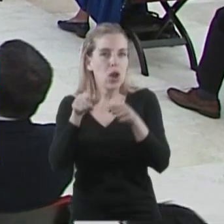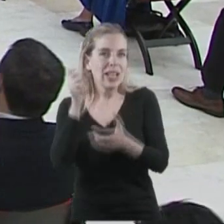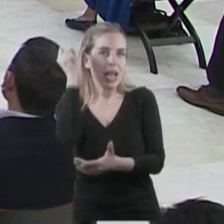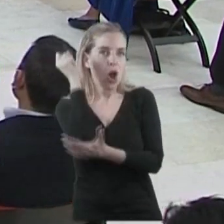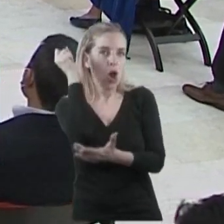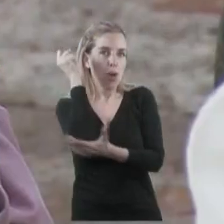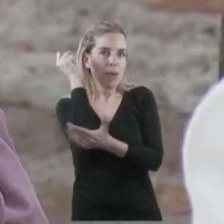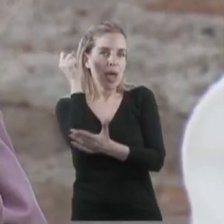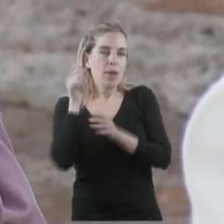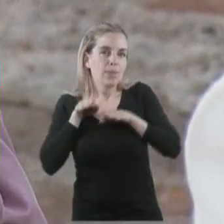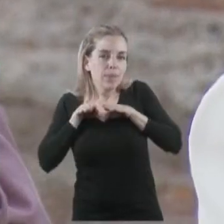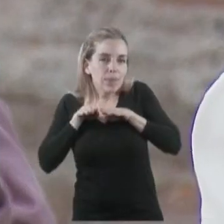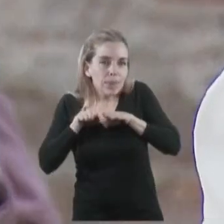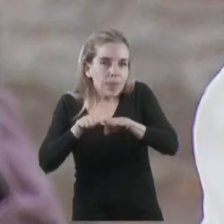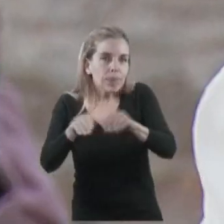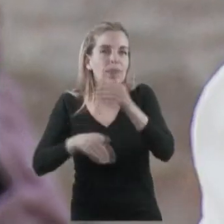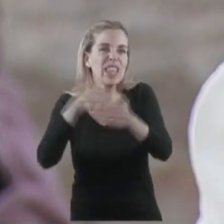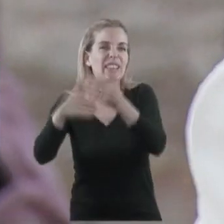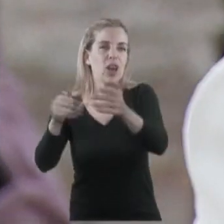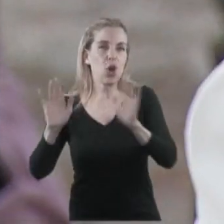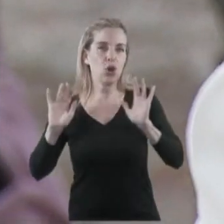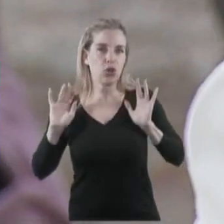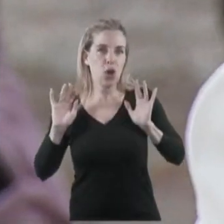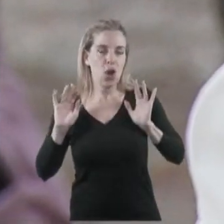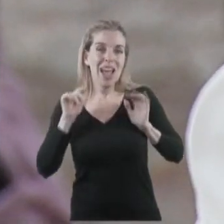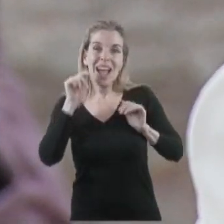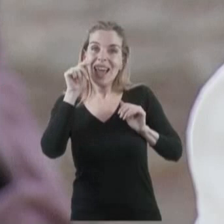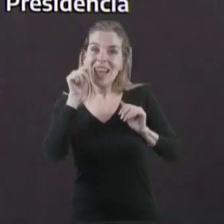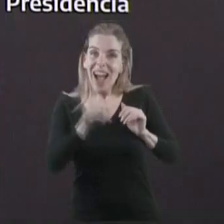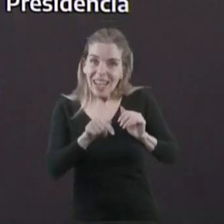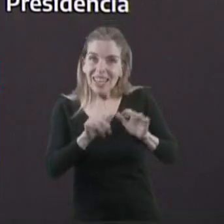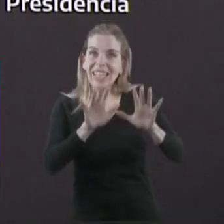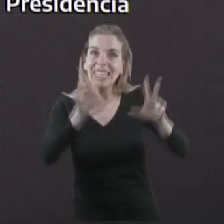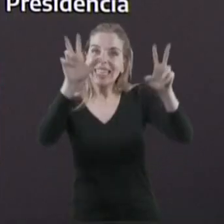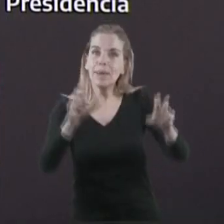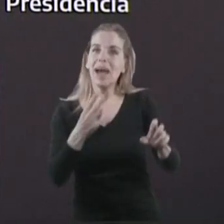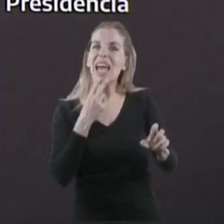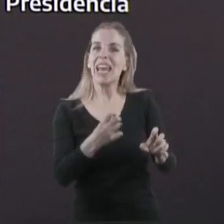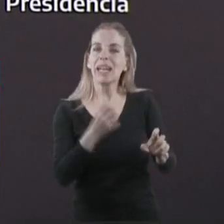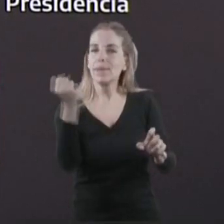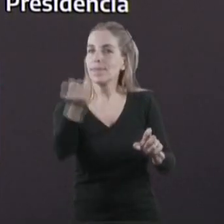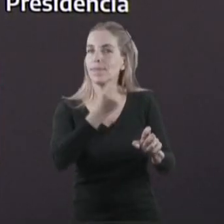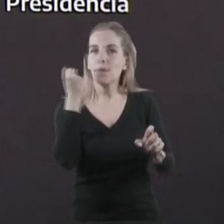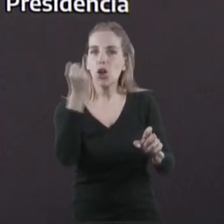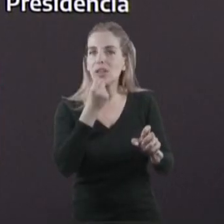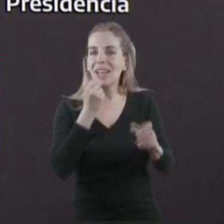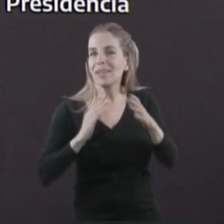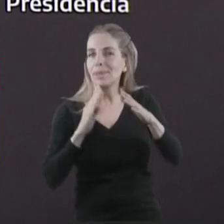tiempo. Y en ese sentido, la energía es clave. Es parte de lo que nos